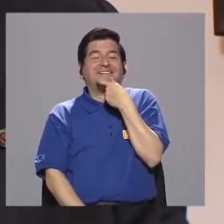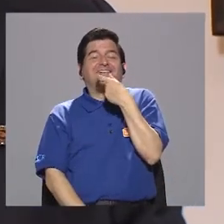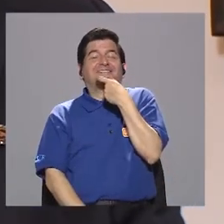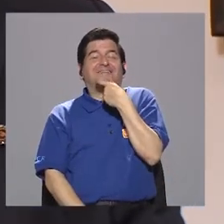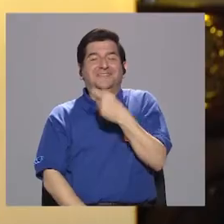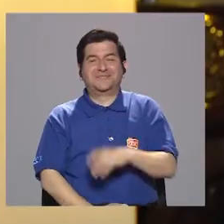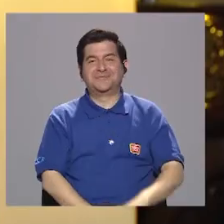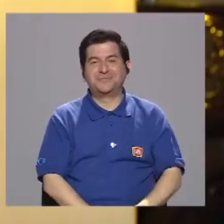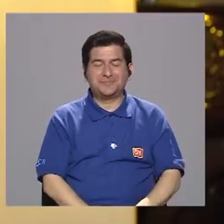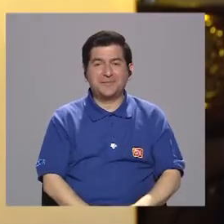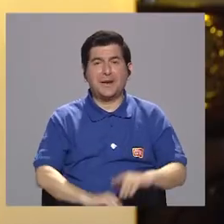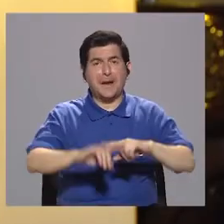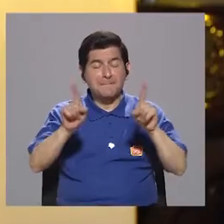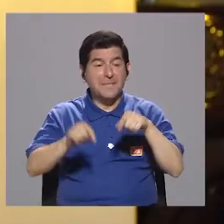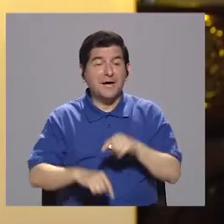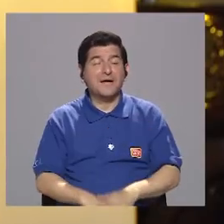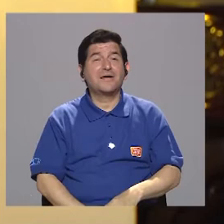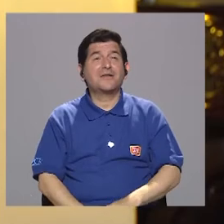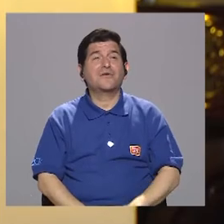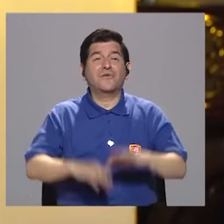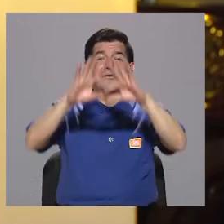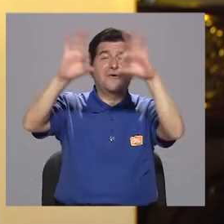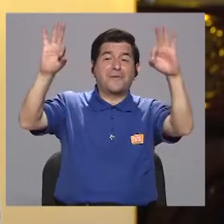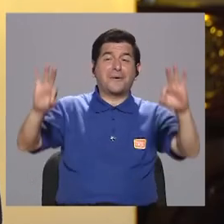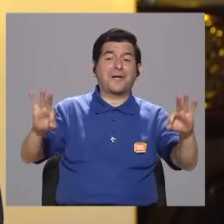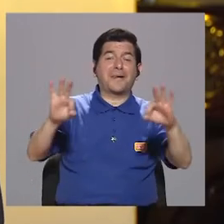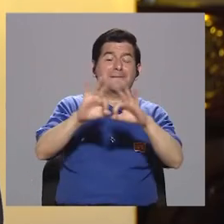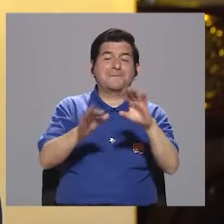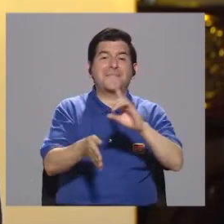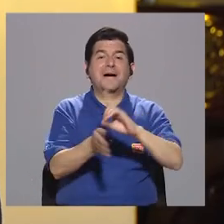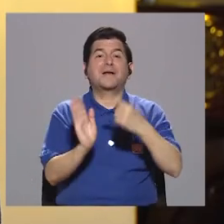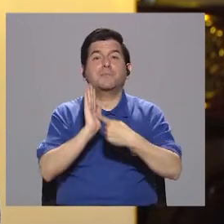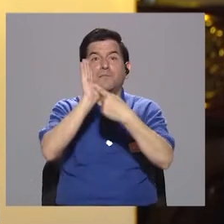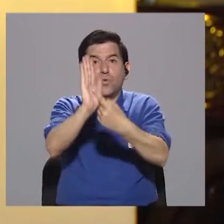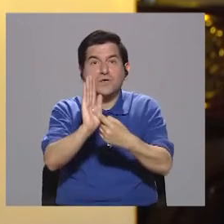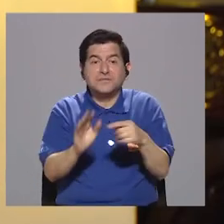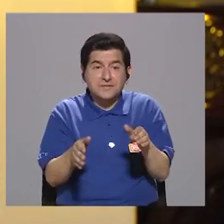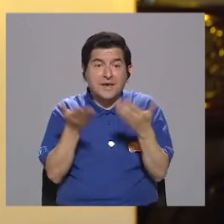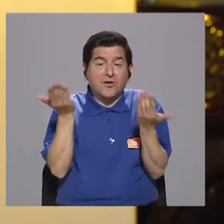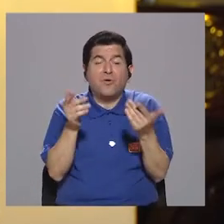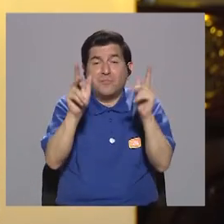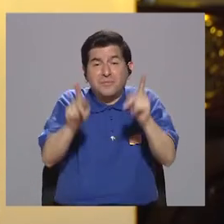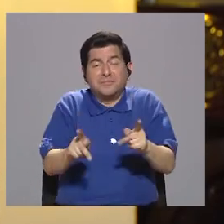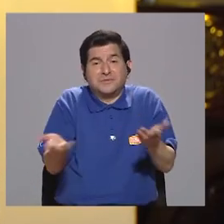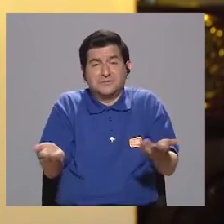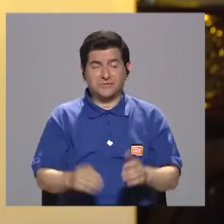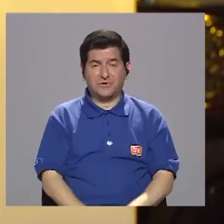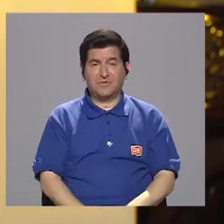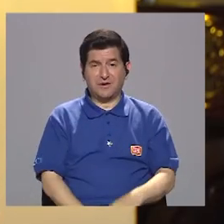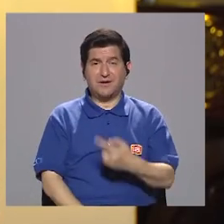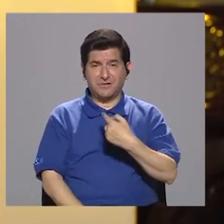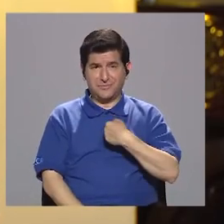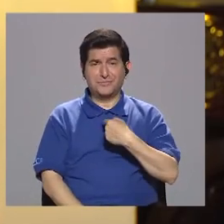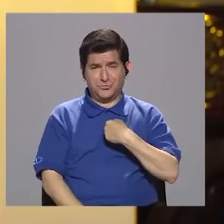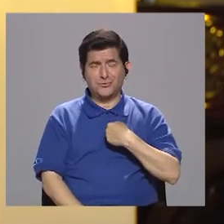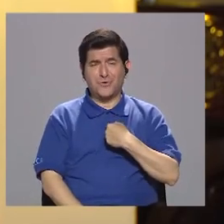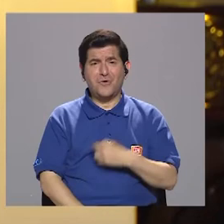Sí, pero entonces esa imagen del doctor pues refleja cómo era él. Yo tuve